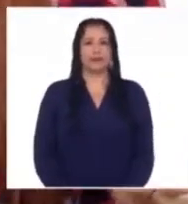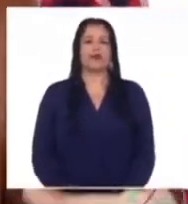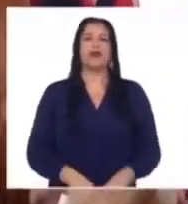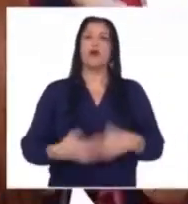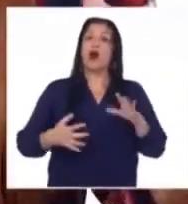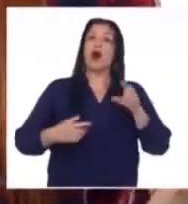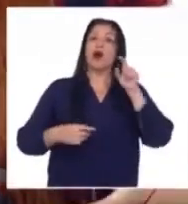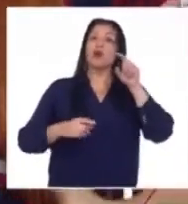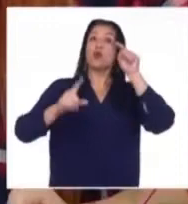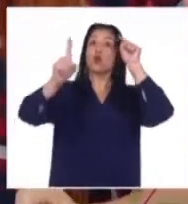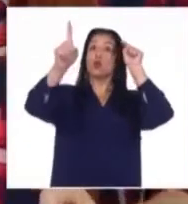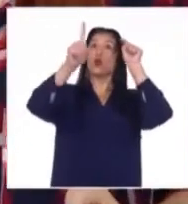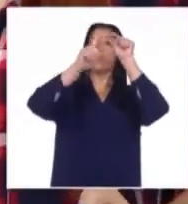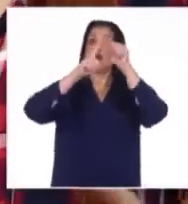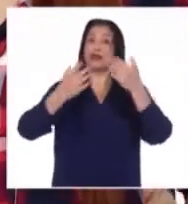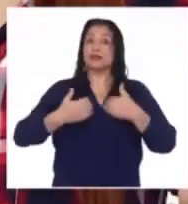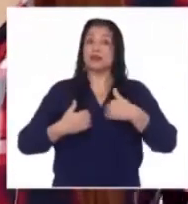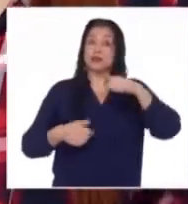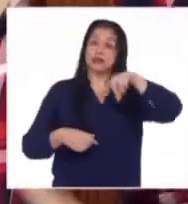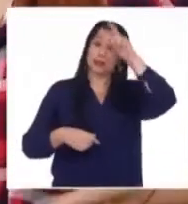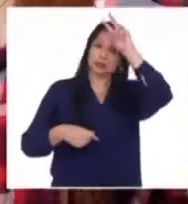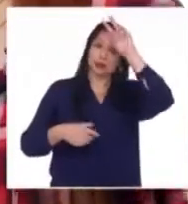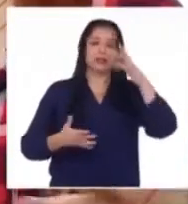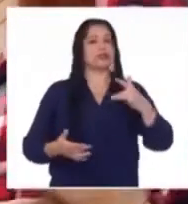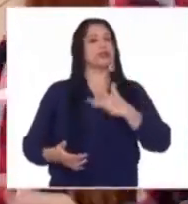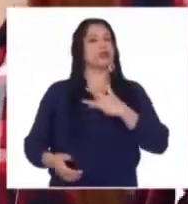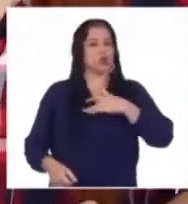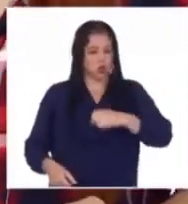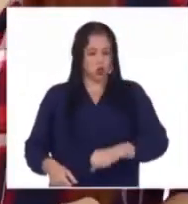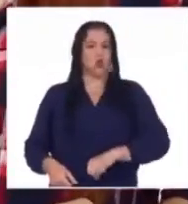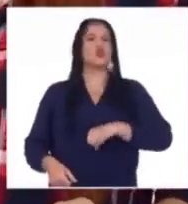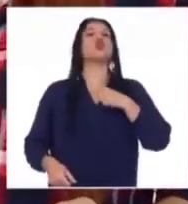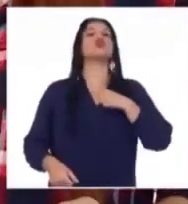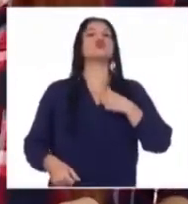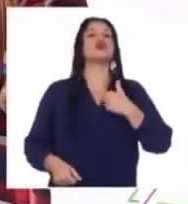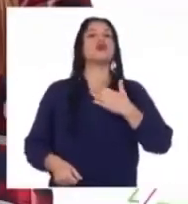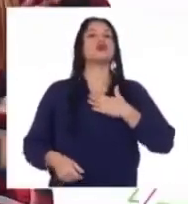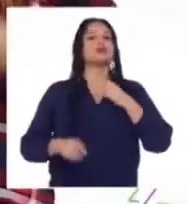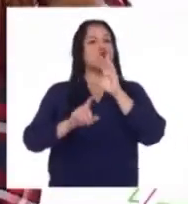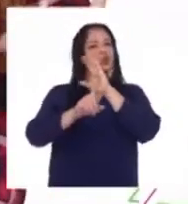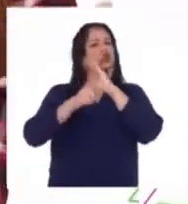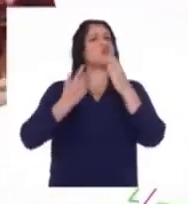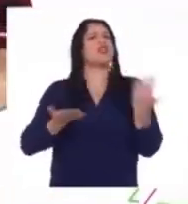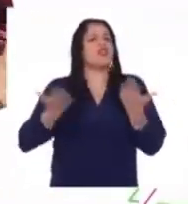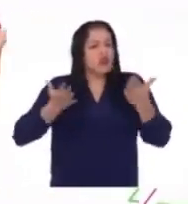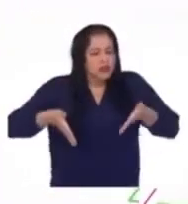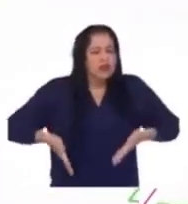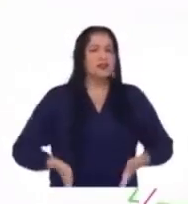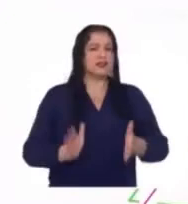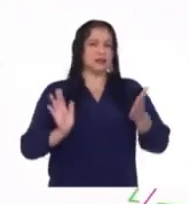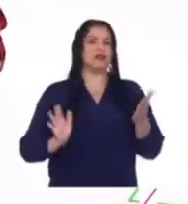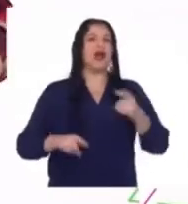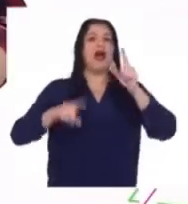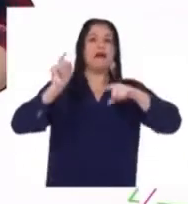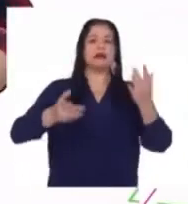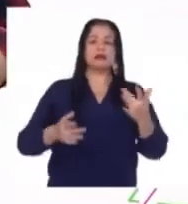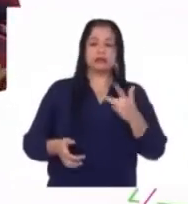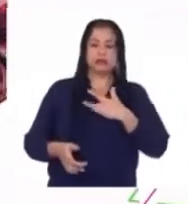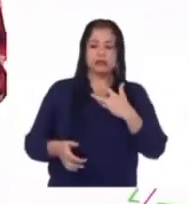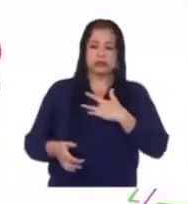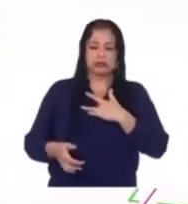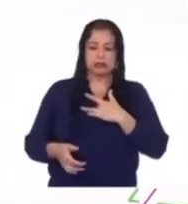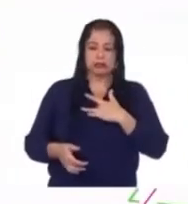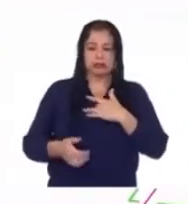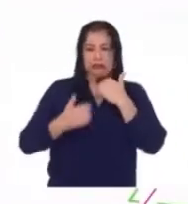Uno de los desafíos que enfrentamos como peruanos es sentirnos orgullosos de nuestras raíces. Hay veces en las que llegamos a avergonzarnos de